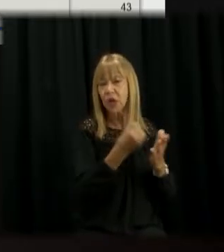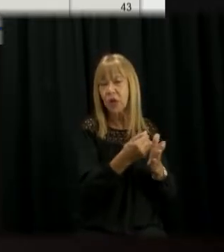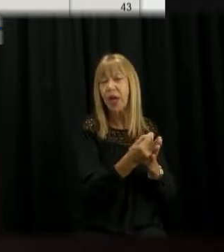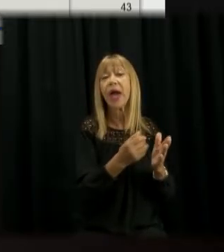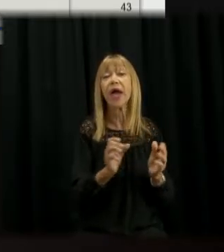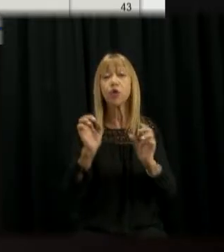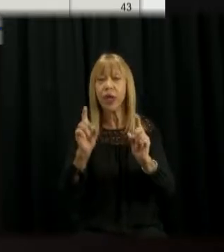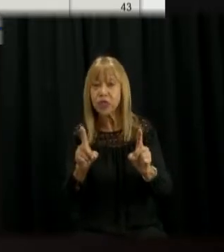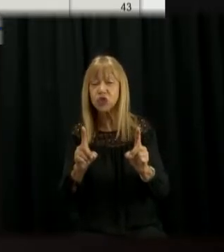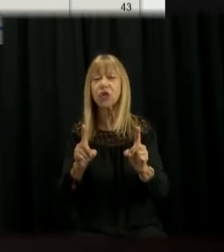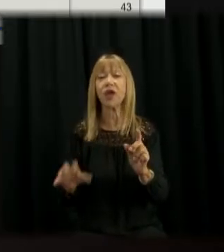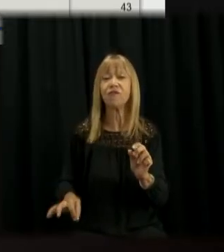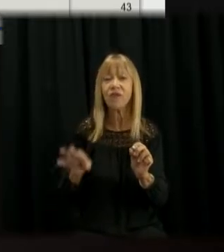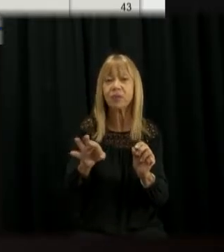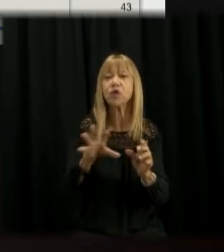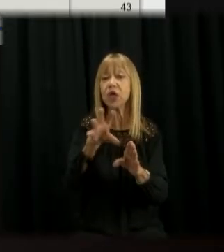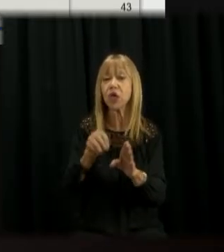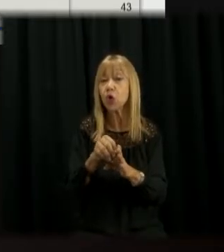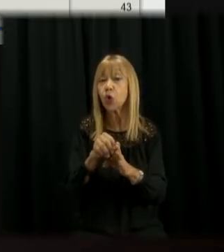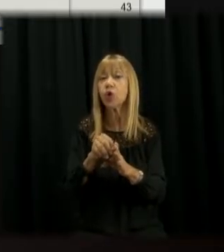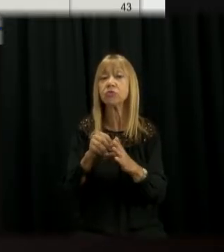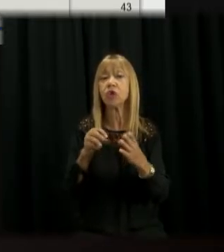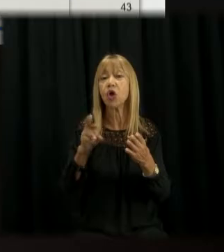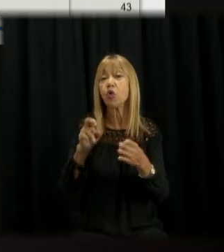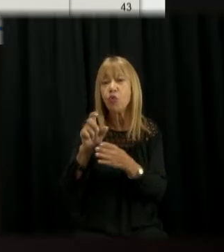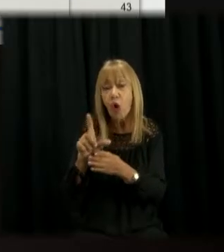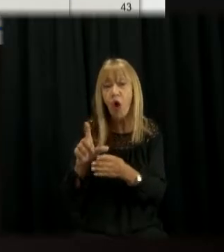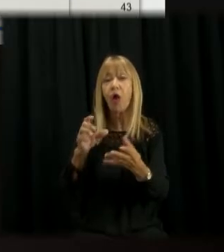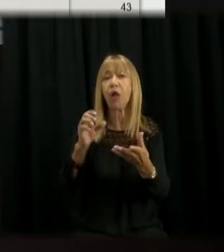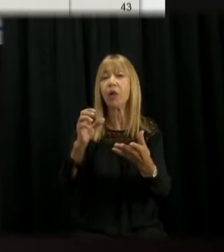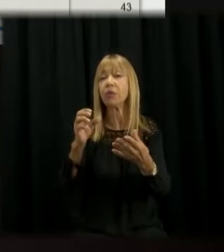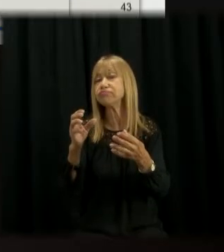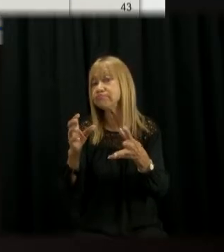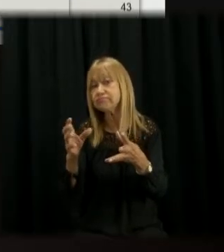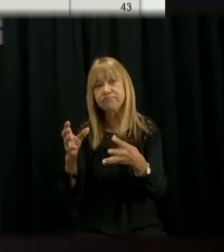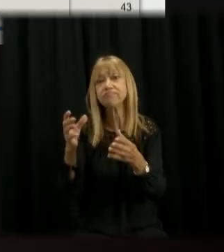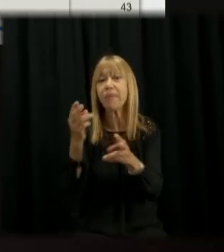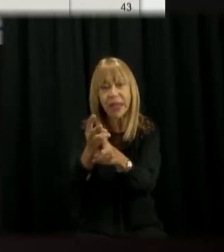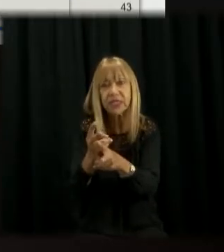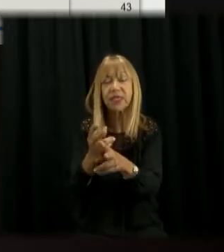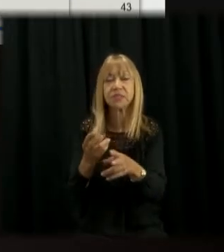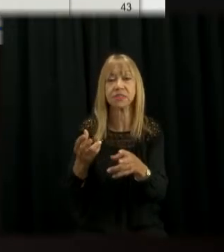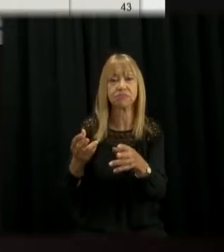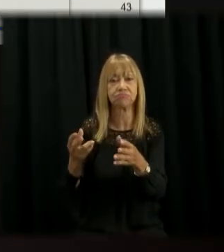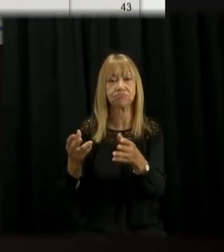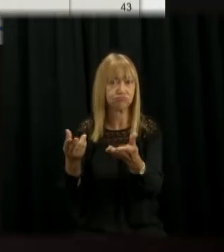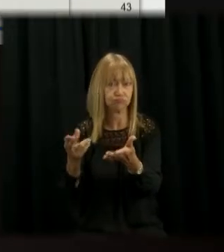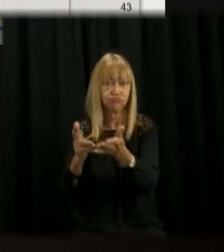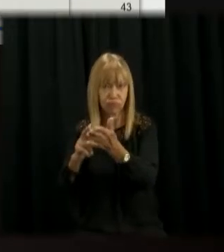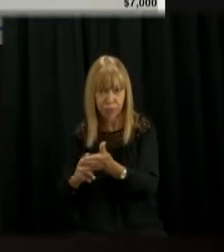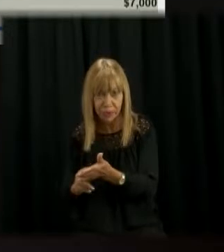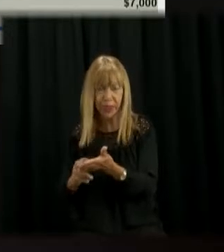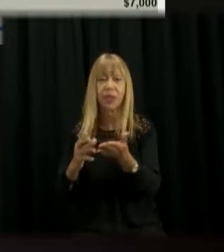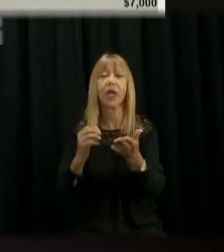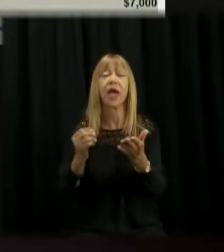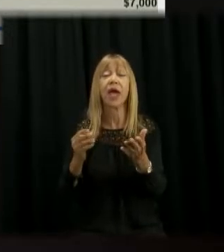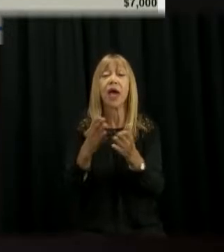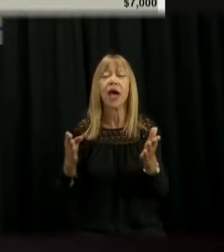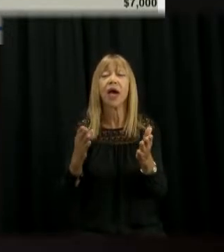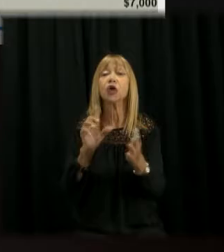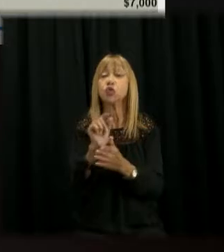equipo, inversiones en educación y la infraestructura rural y también en las carreteras. Como he